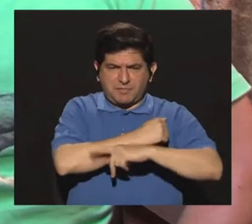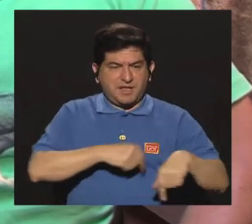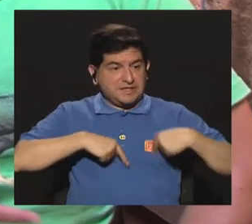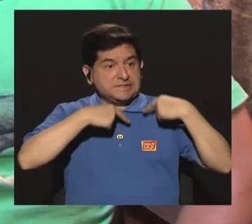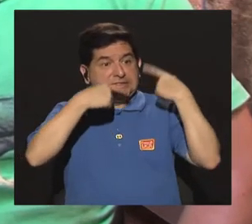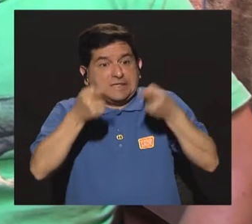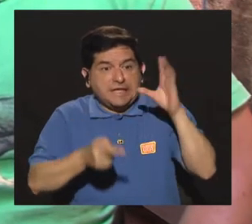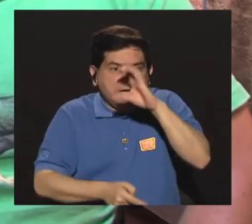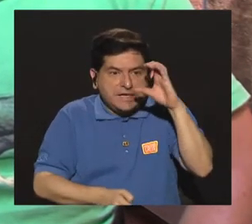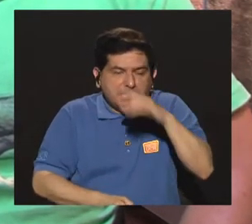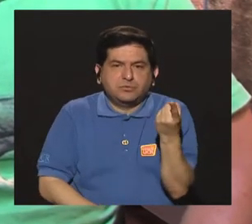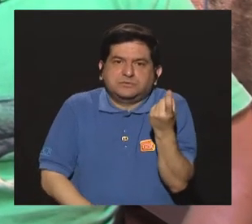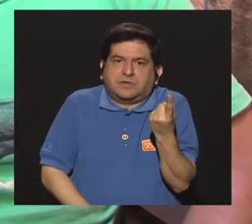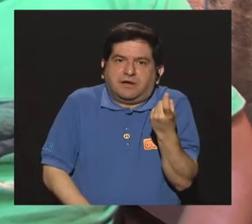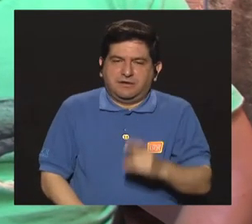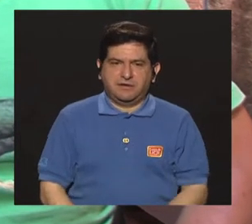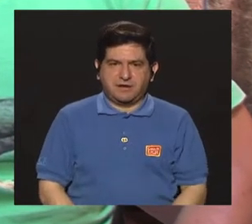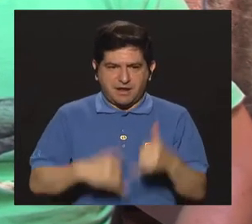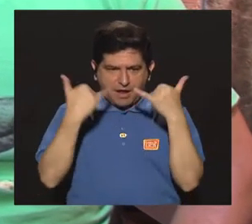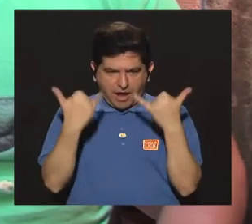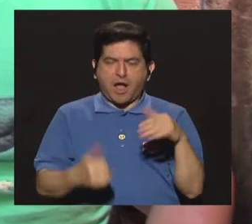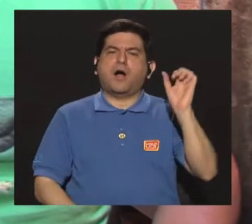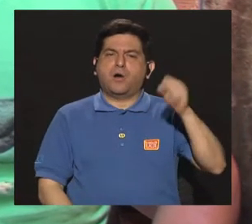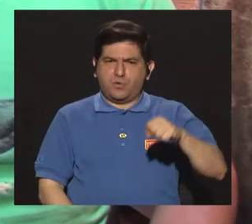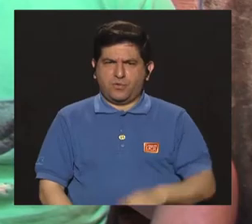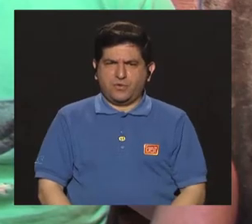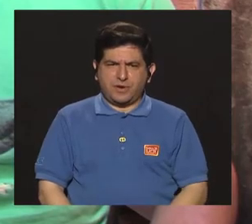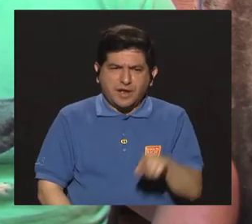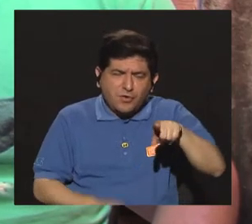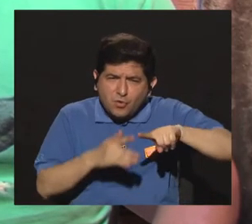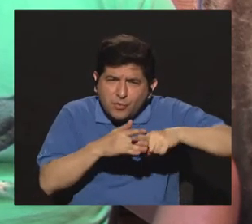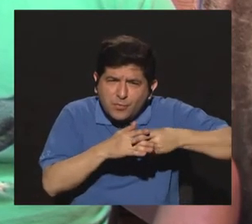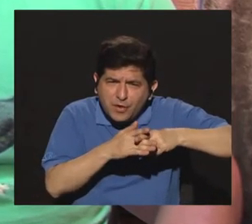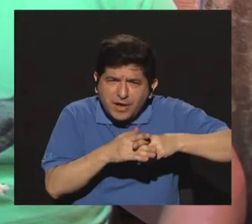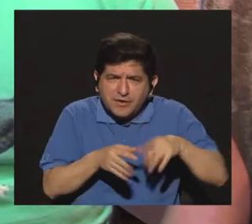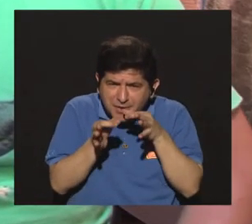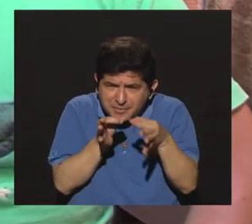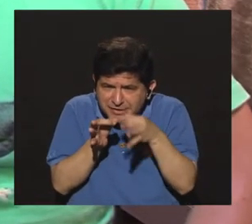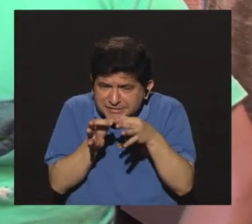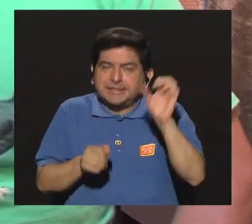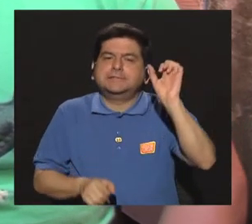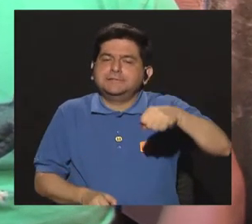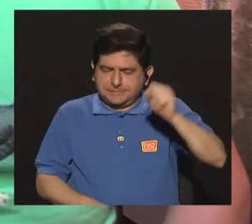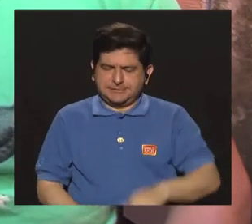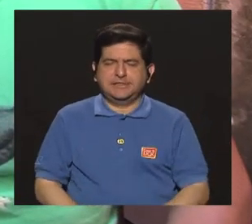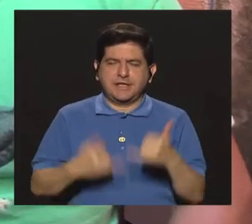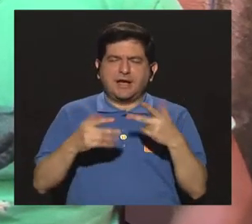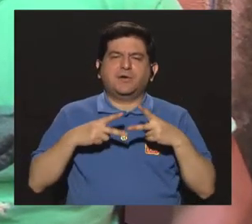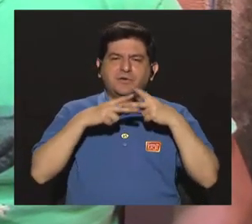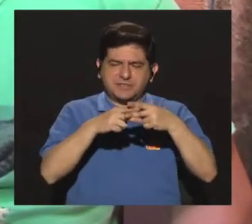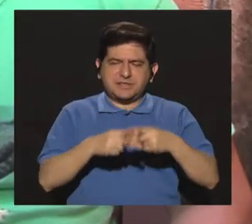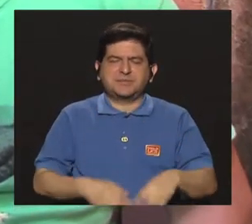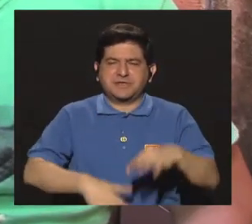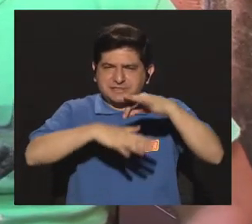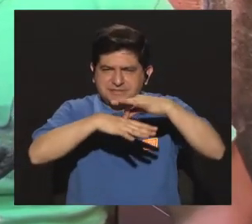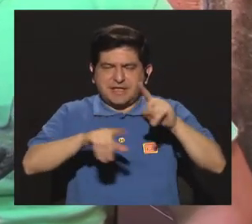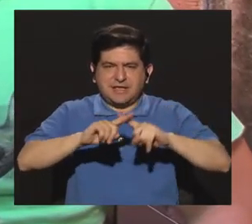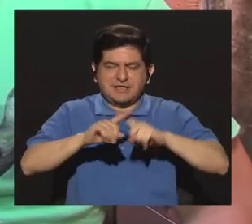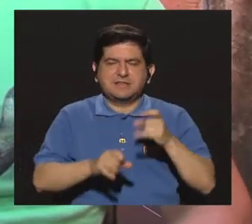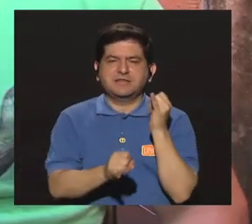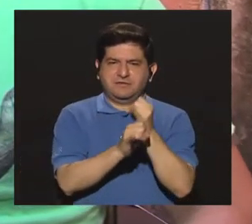de otros países vayan a buscar lo que le falta y ahora se está dando mucha mente molecular sí exactamente se está dando mucho verdad el préstamo de